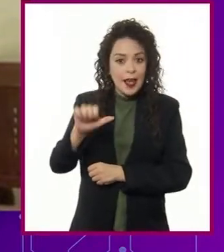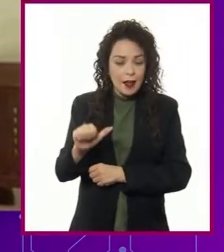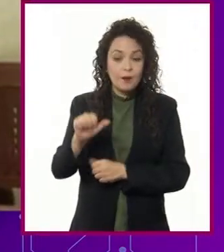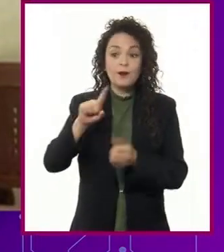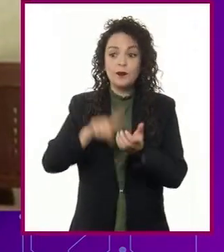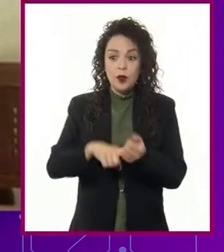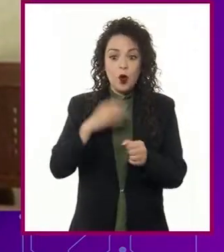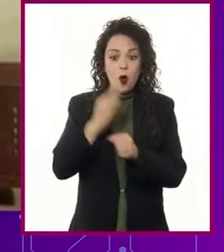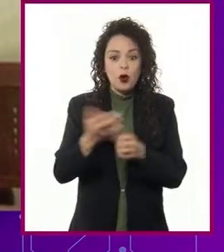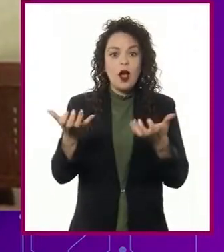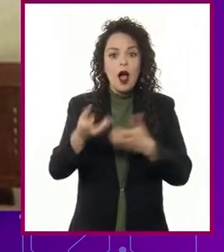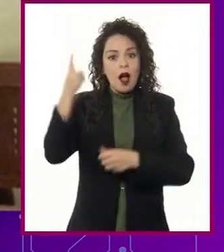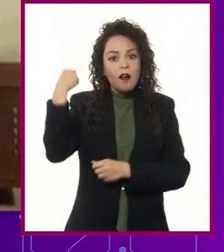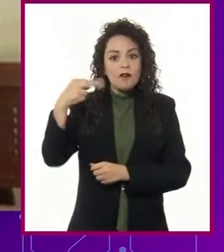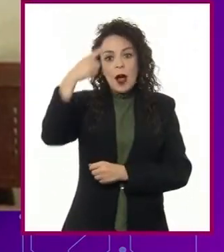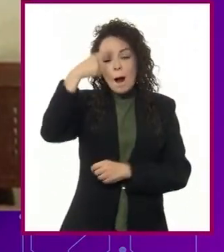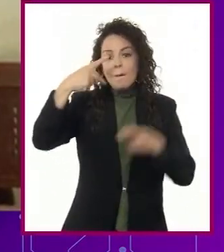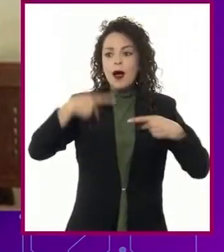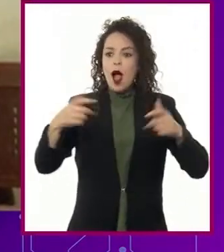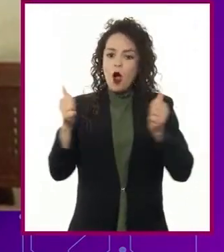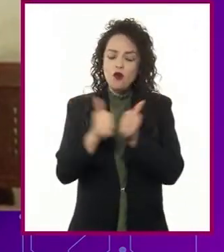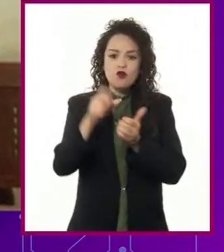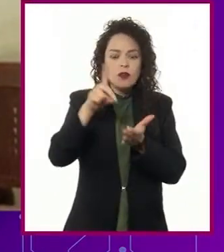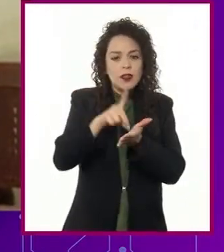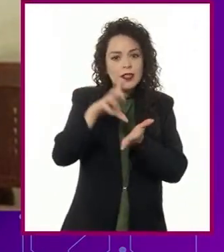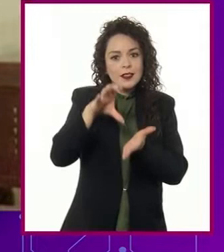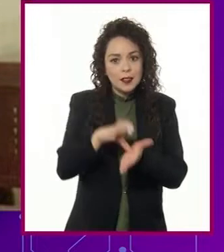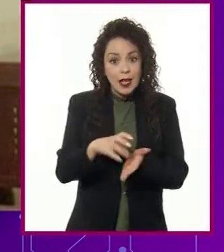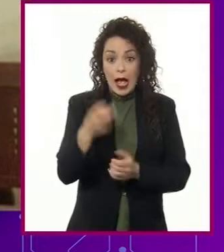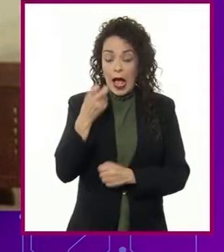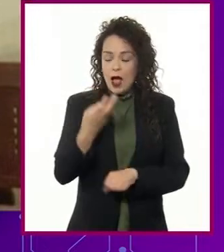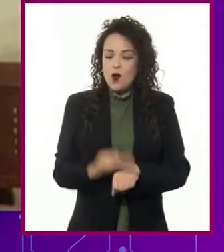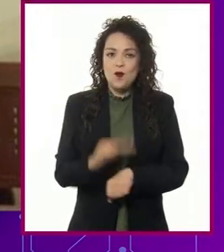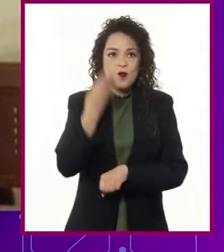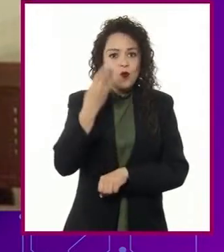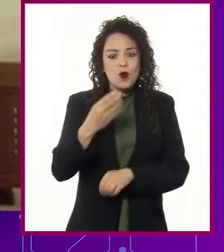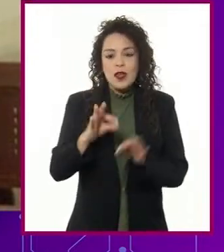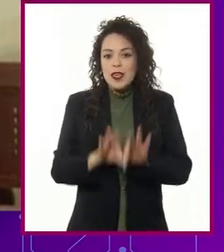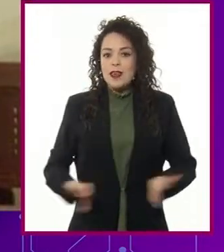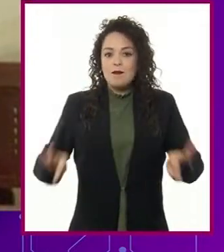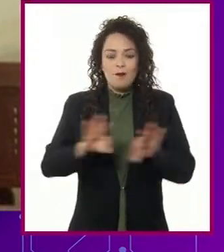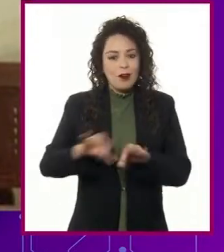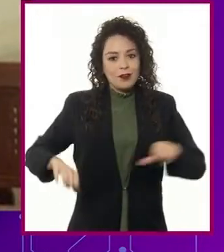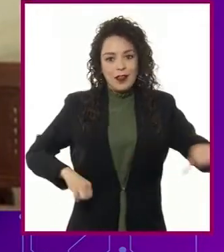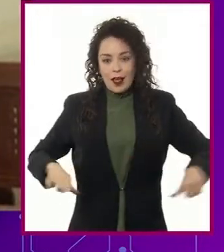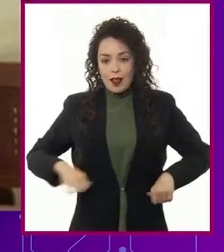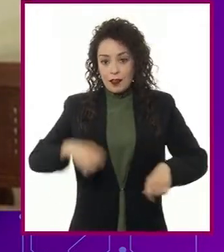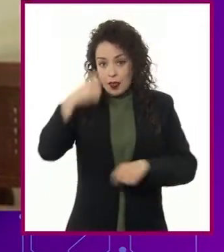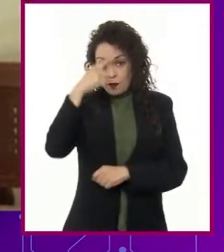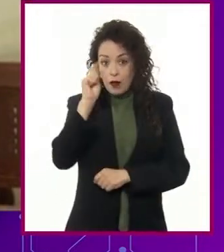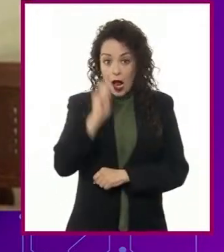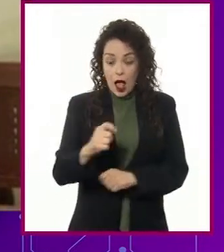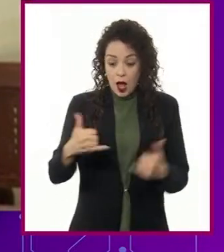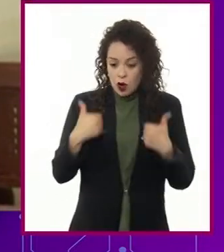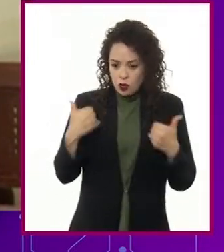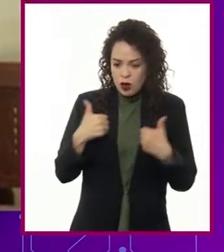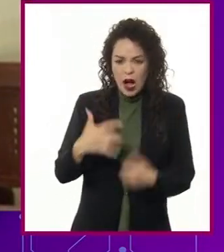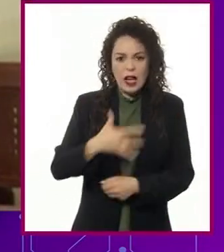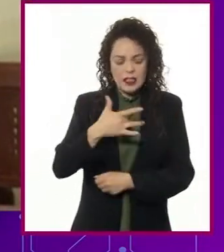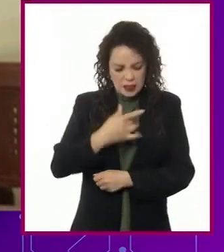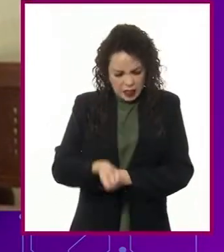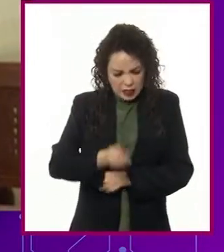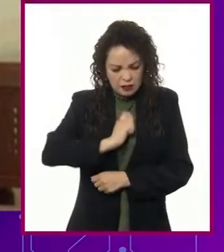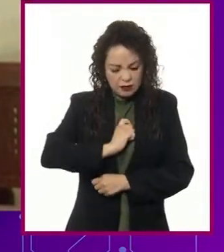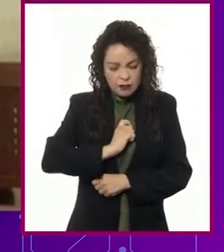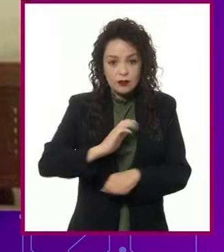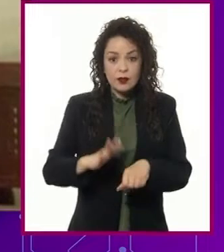con discapacidad. Esta actividad es muy importante para reforzar la identidad de los jóvenes, ya que podemos